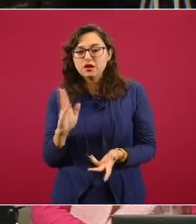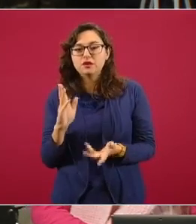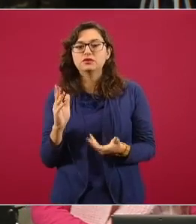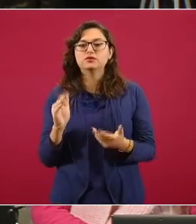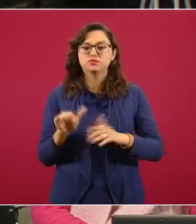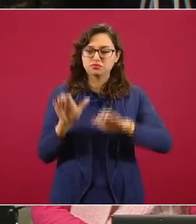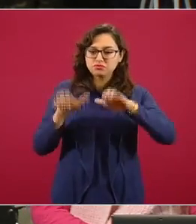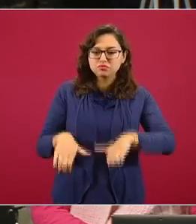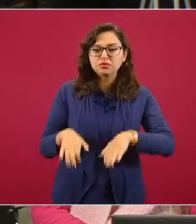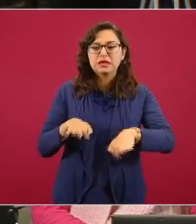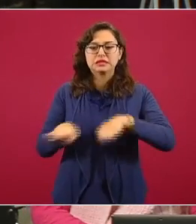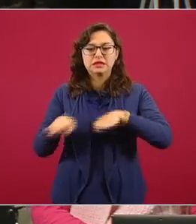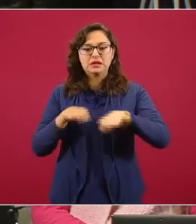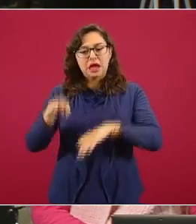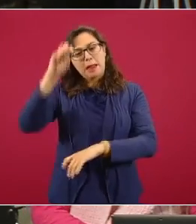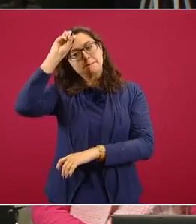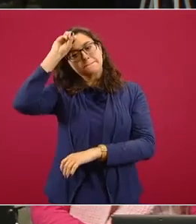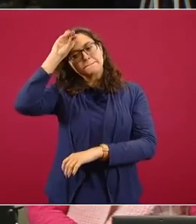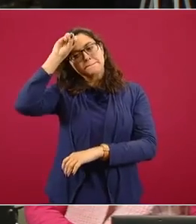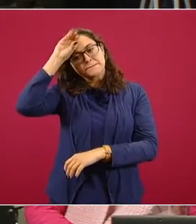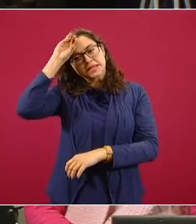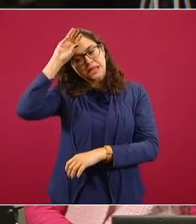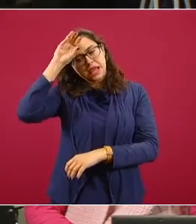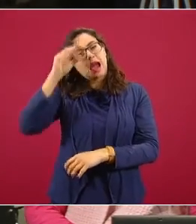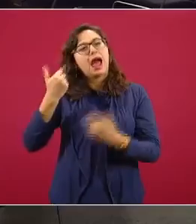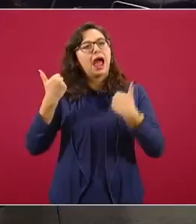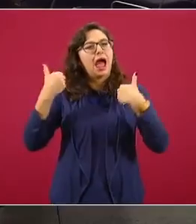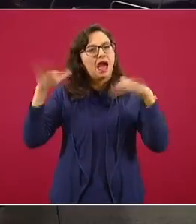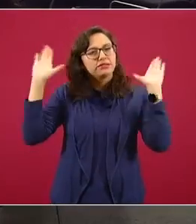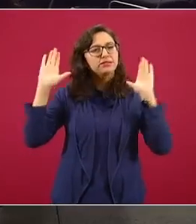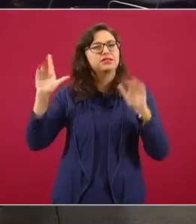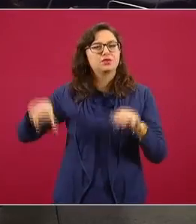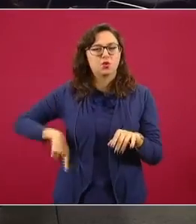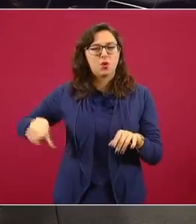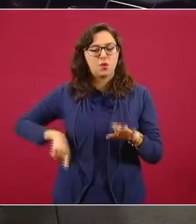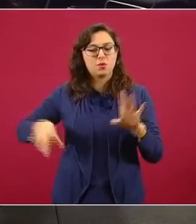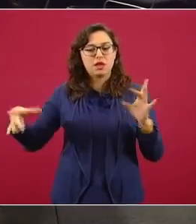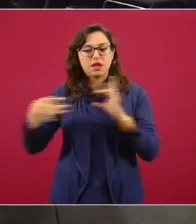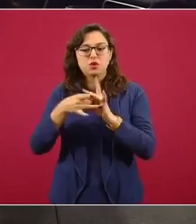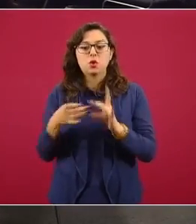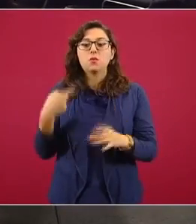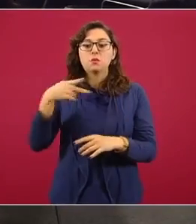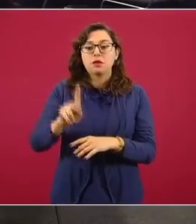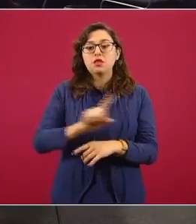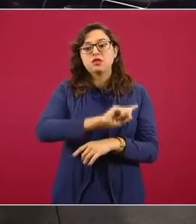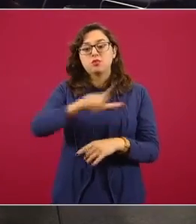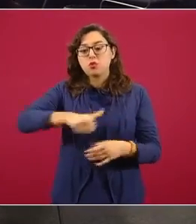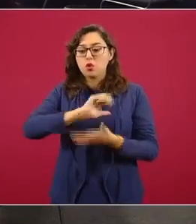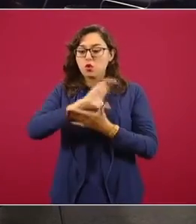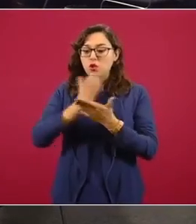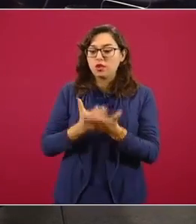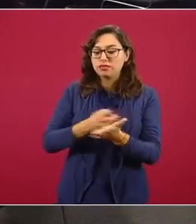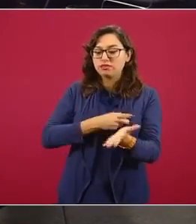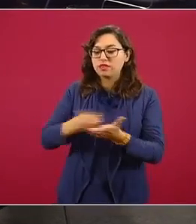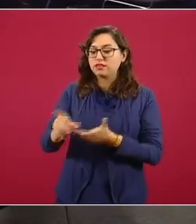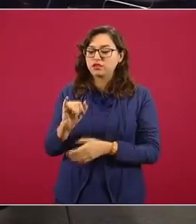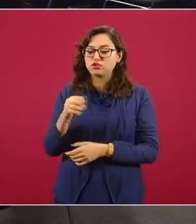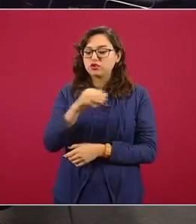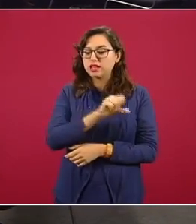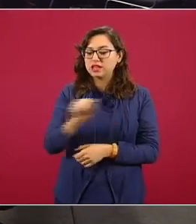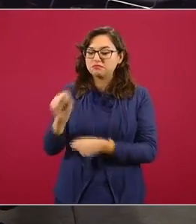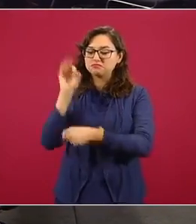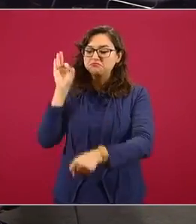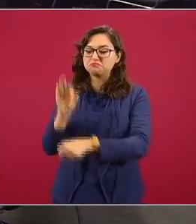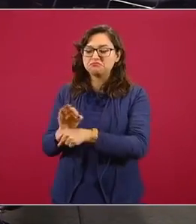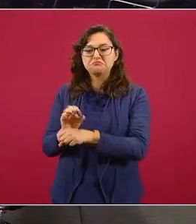la mina cuando era propiedad del gobierno federal, pero por alguna situación del contrato colectivo no son derechohabientes del IMSS. Entonces